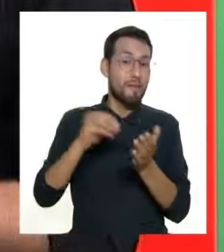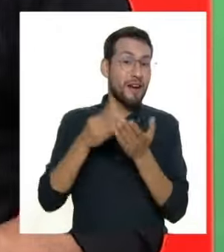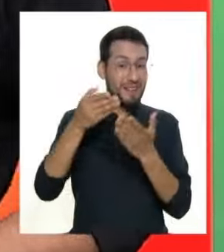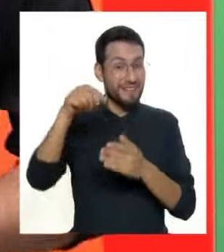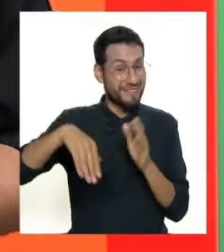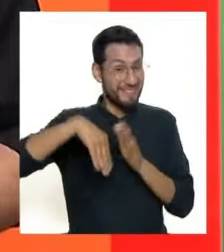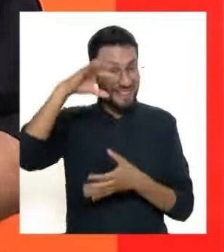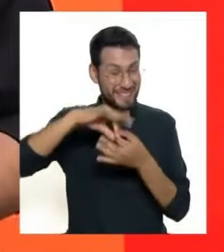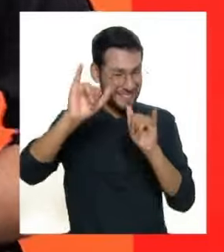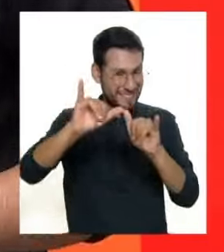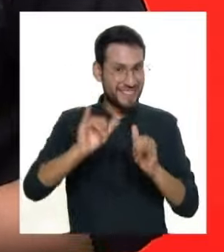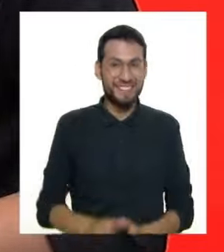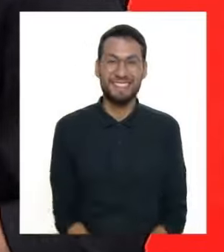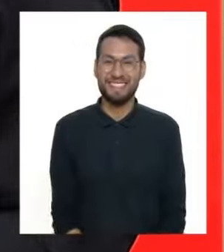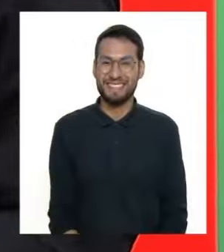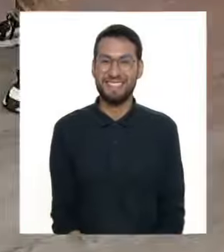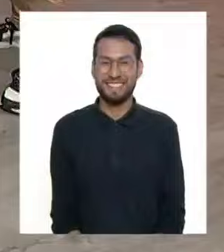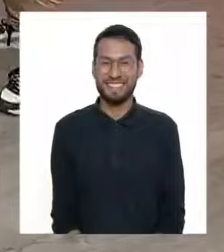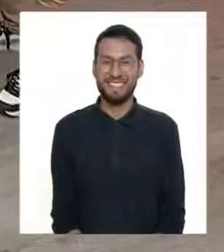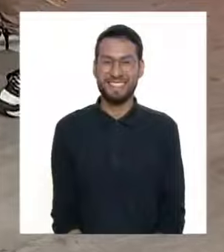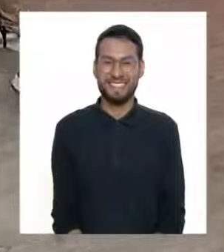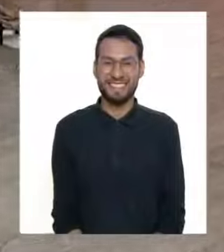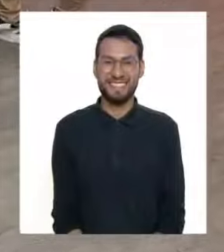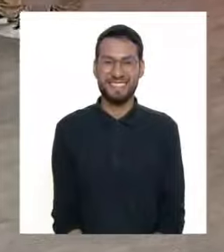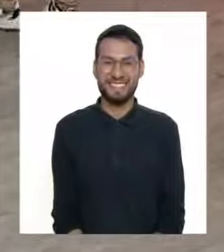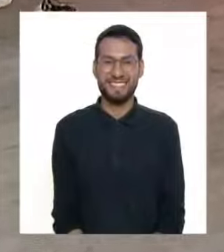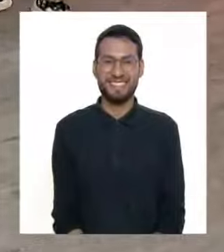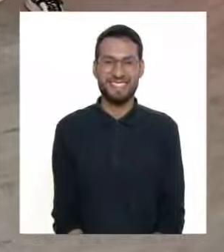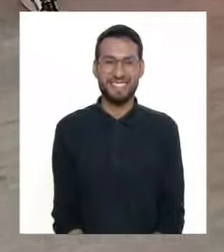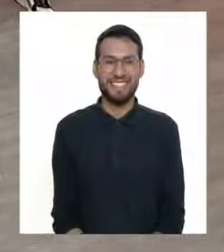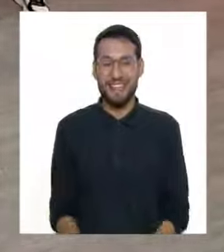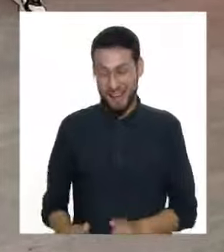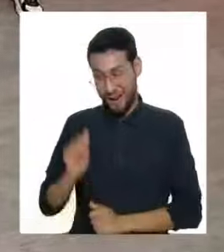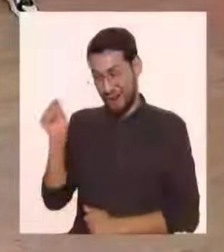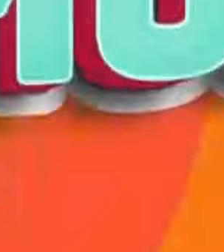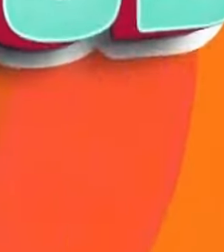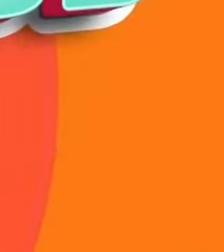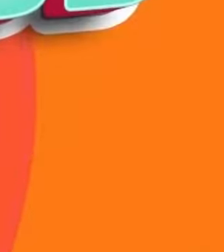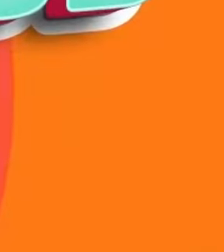Estoy más conectado, no te muevas. El pollito frito.